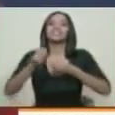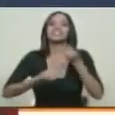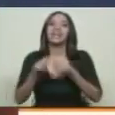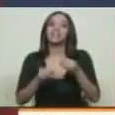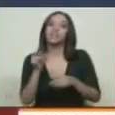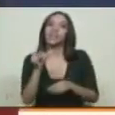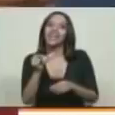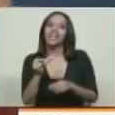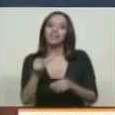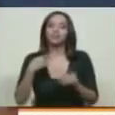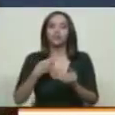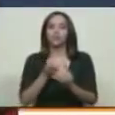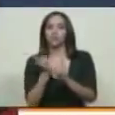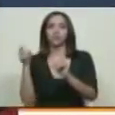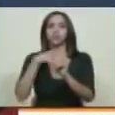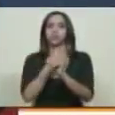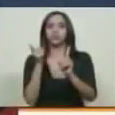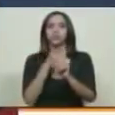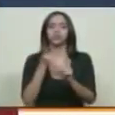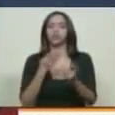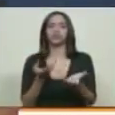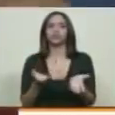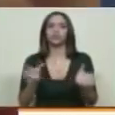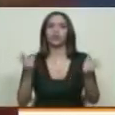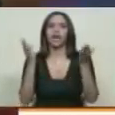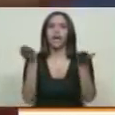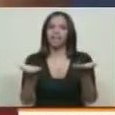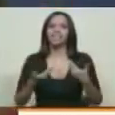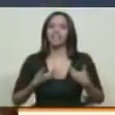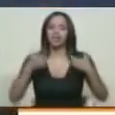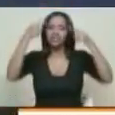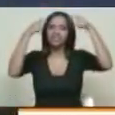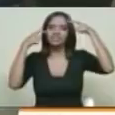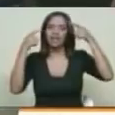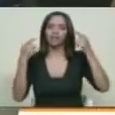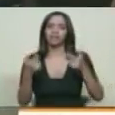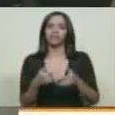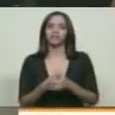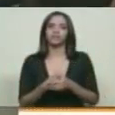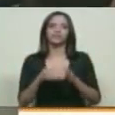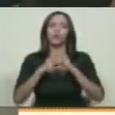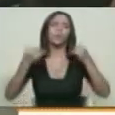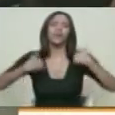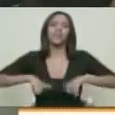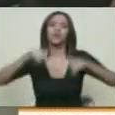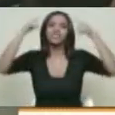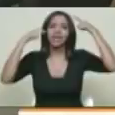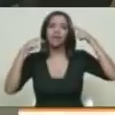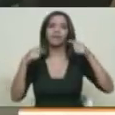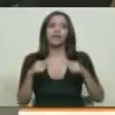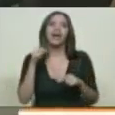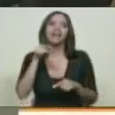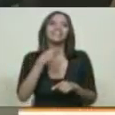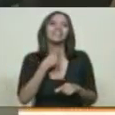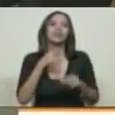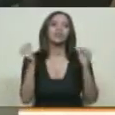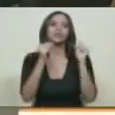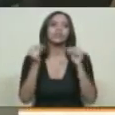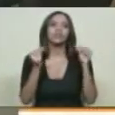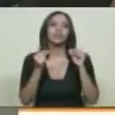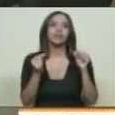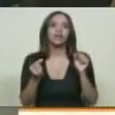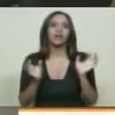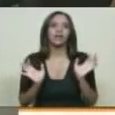entonces eres un desviado. Tú no estás en el legado Tango, de pero Chávez. También ahí, señores, ya va. Todos somos a ti que te gusta, a ti que te gusta el debate, vamos a debatir ese punto antes de